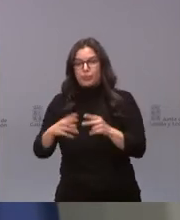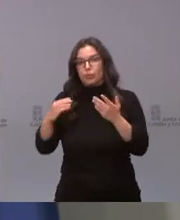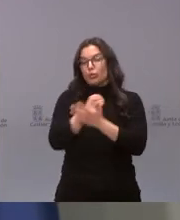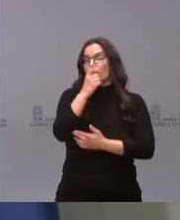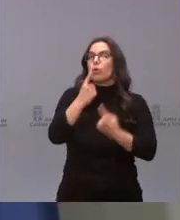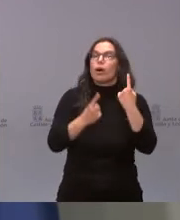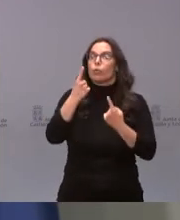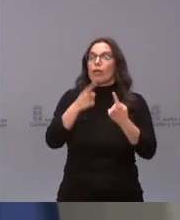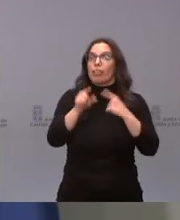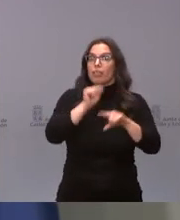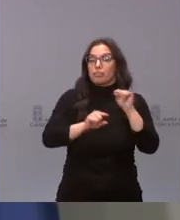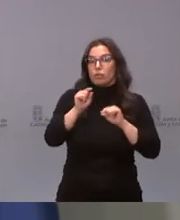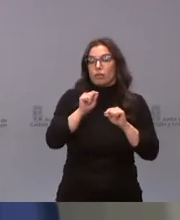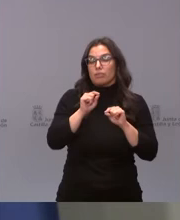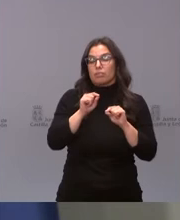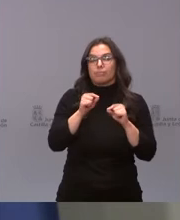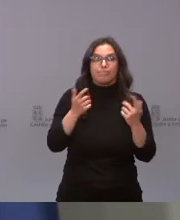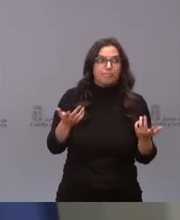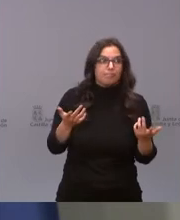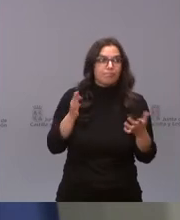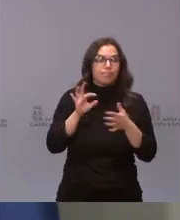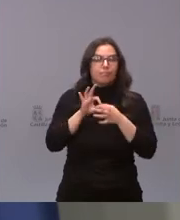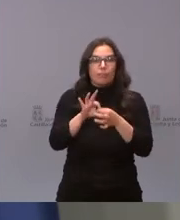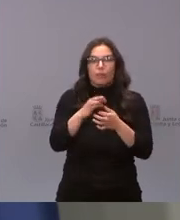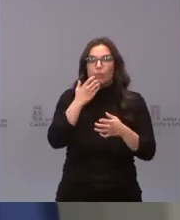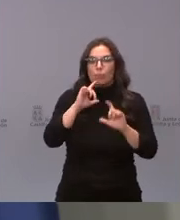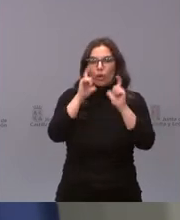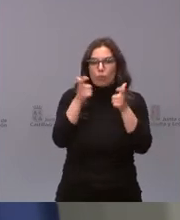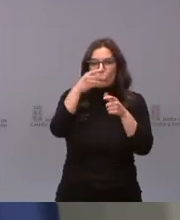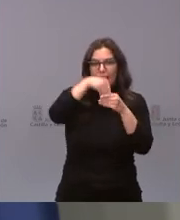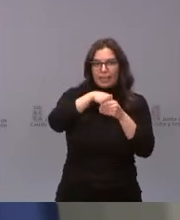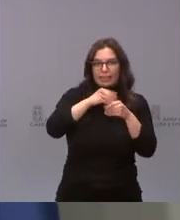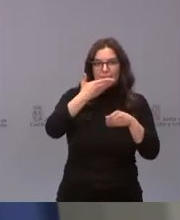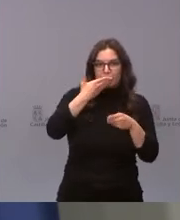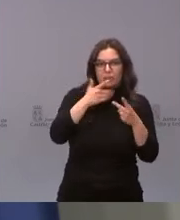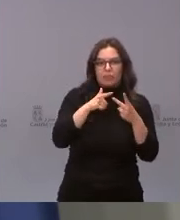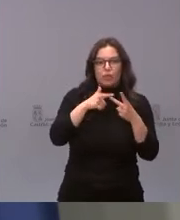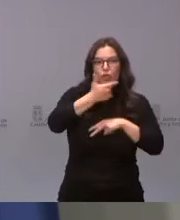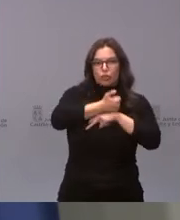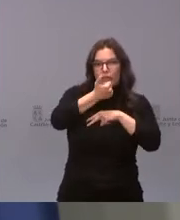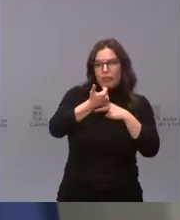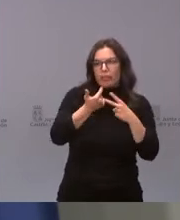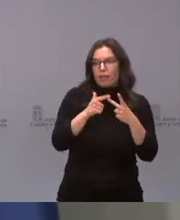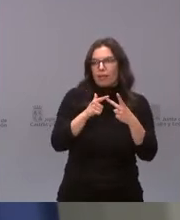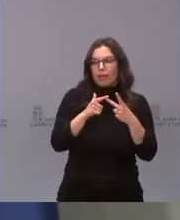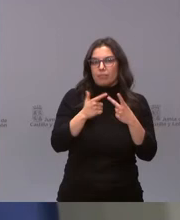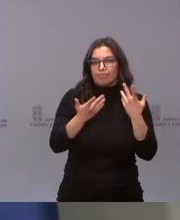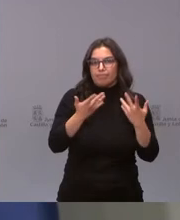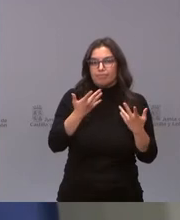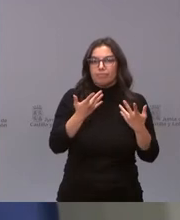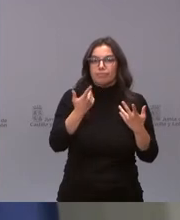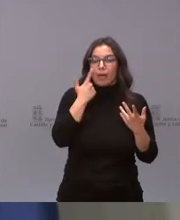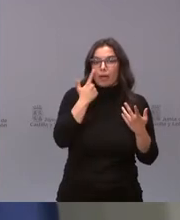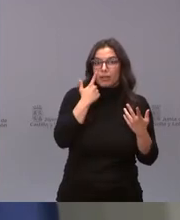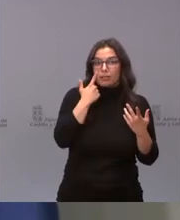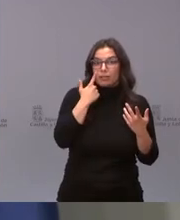con respecto pues a reuniones en interior, decisiones con respecto al toque de queda, y tenemos que ver si